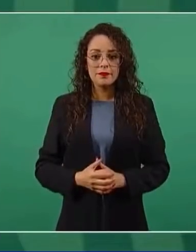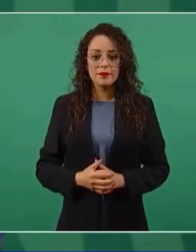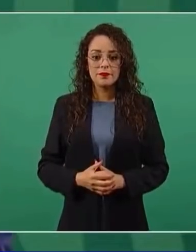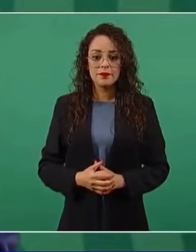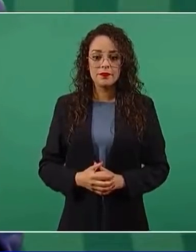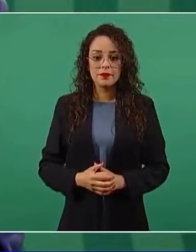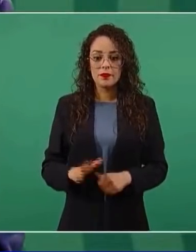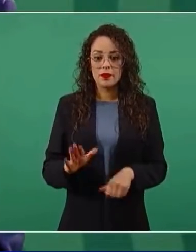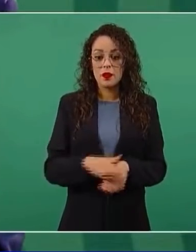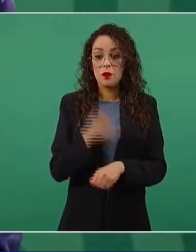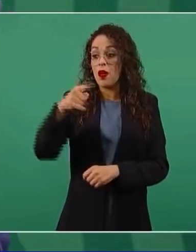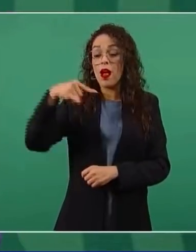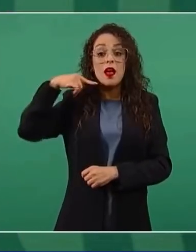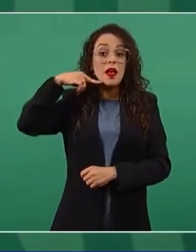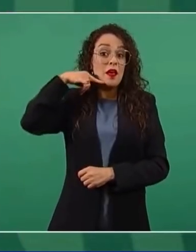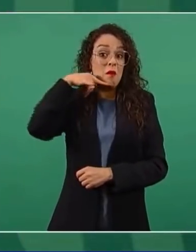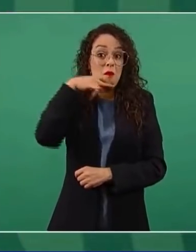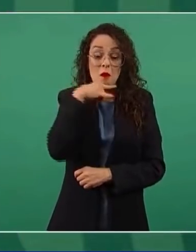actúan con mucha hipocresía,